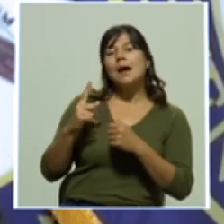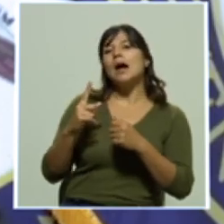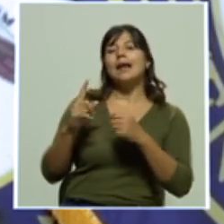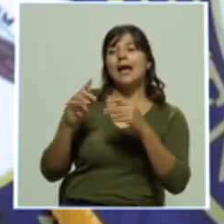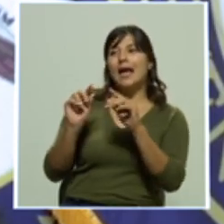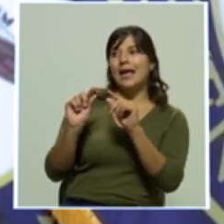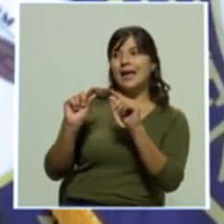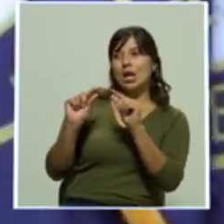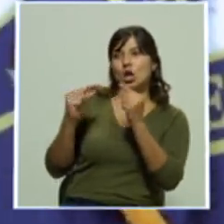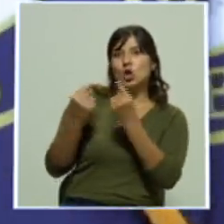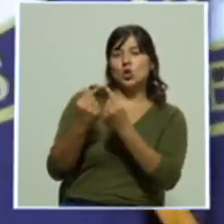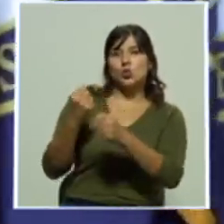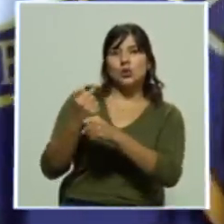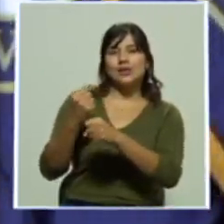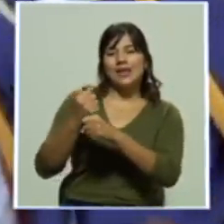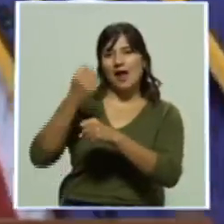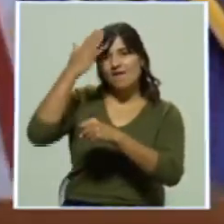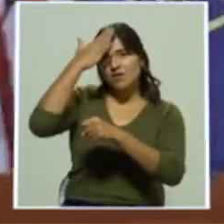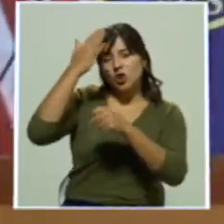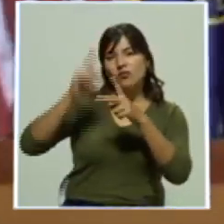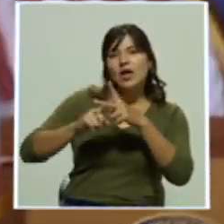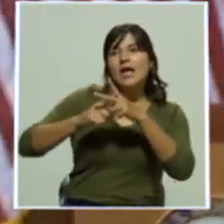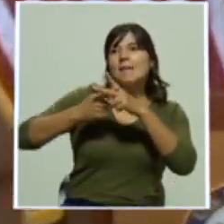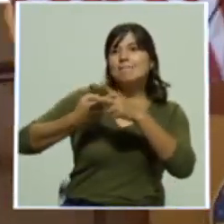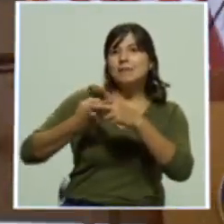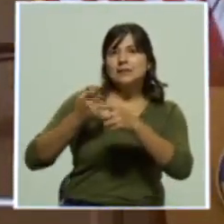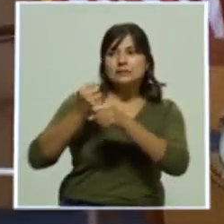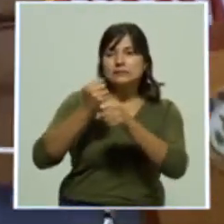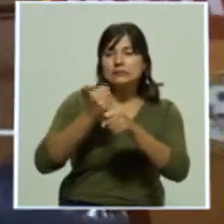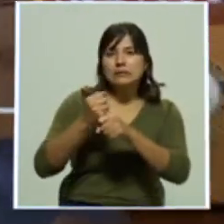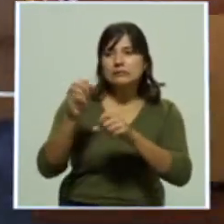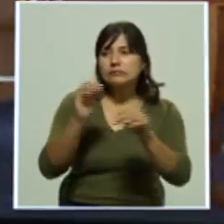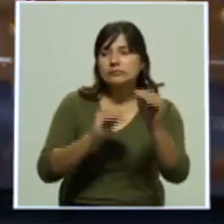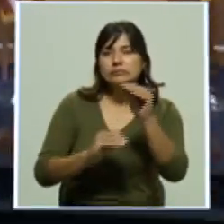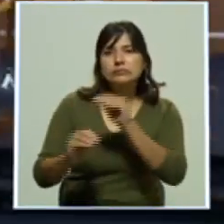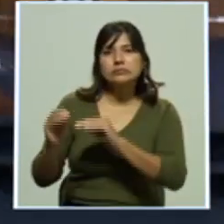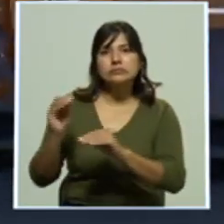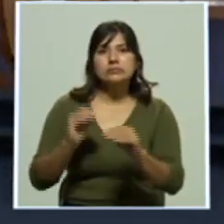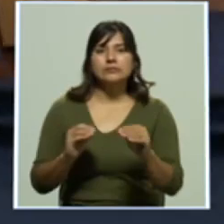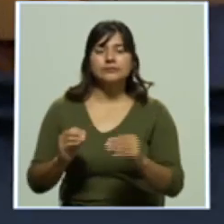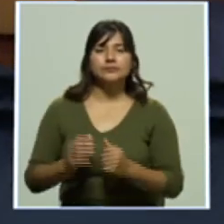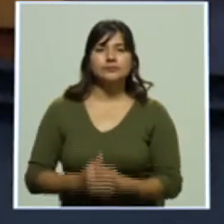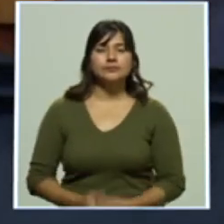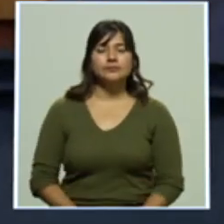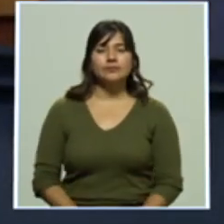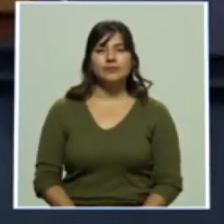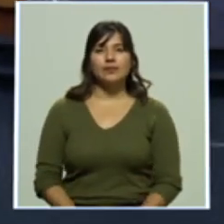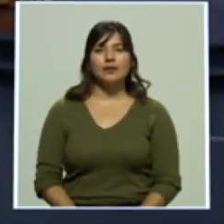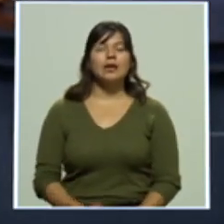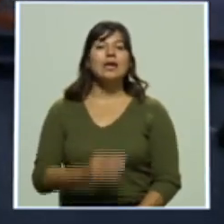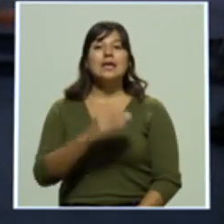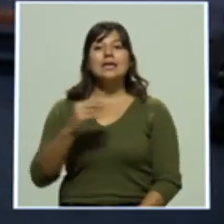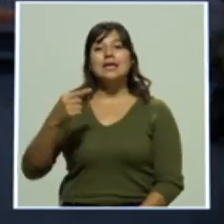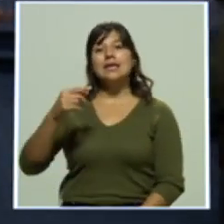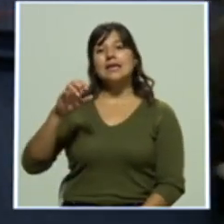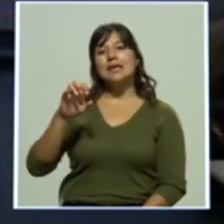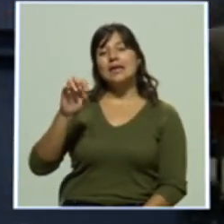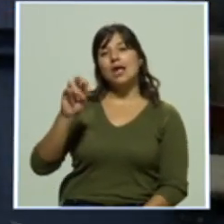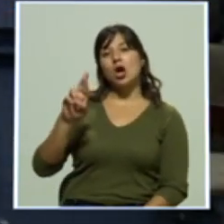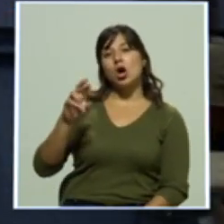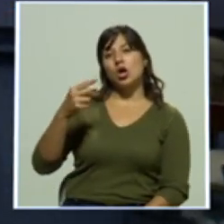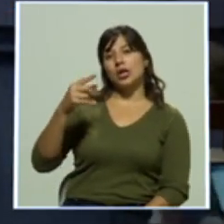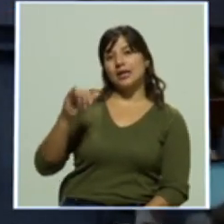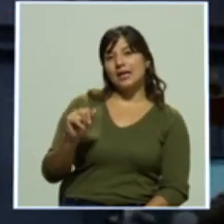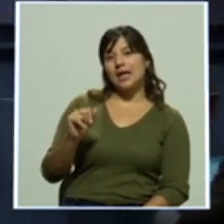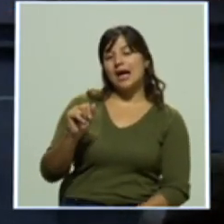2 elecciones clave de segunda vuelta para los 2 escaños del Senado que le corresponden al estado de Georgia, que determinarán qué partido controlará